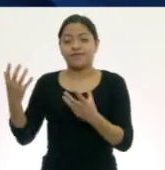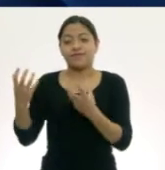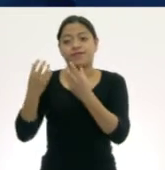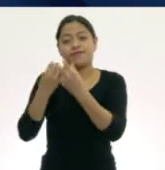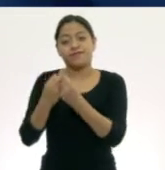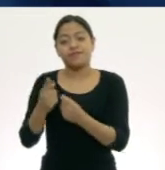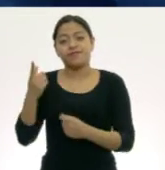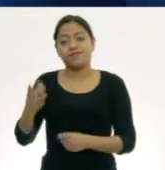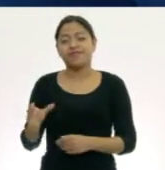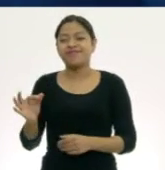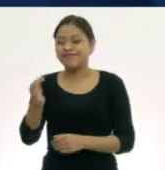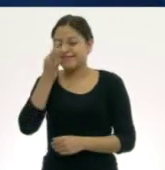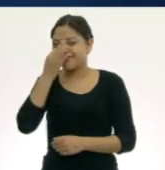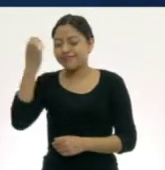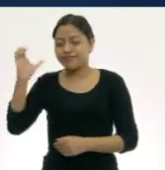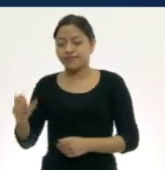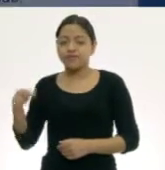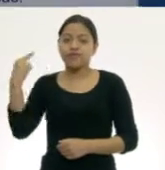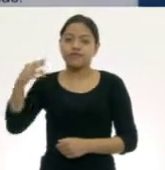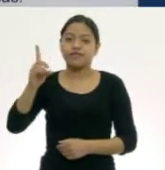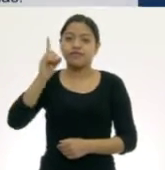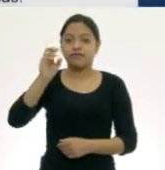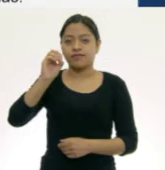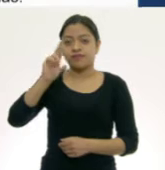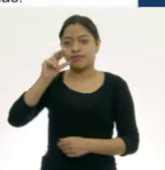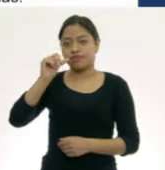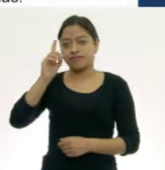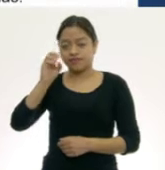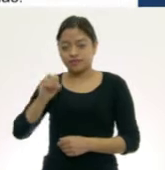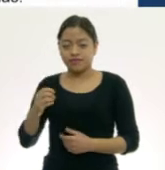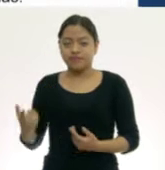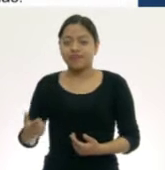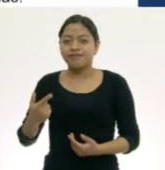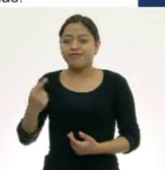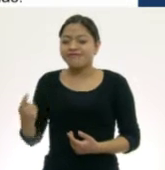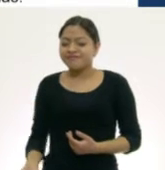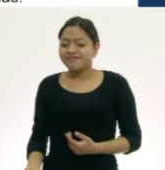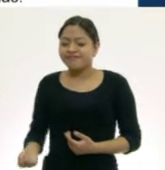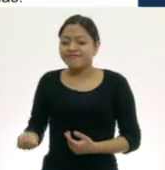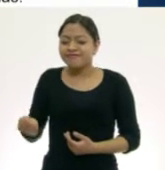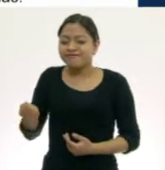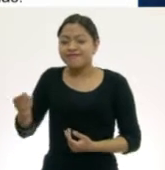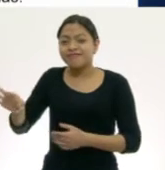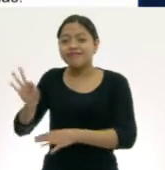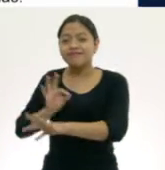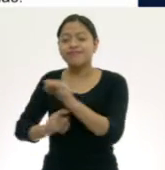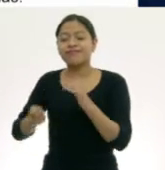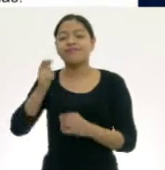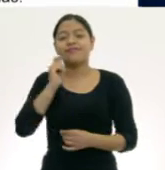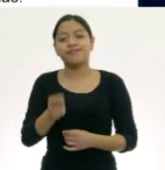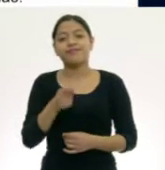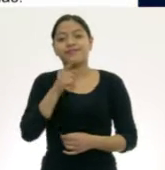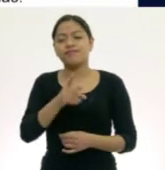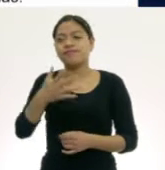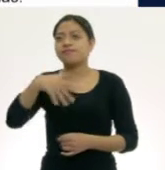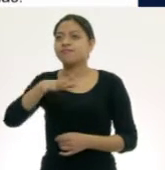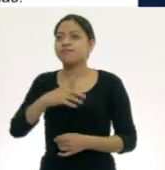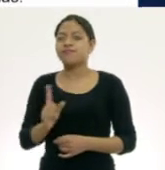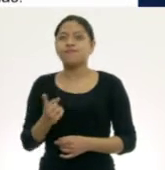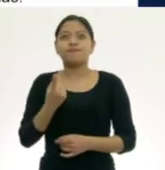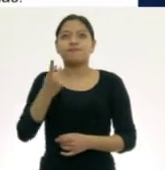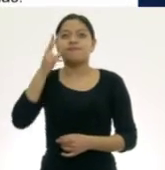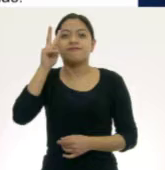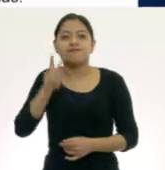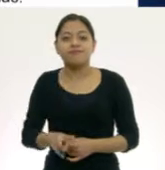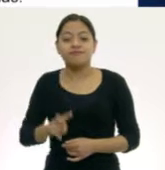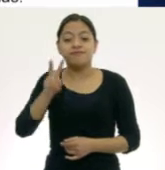Culiacán llamada El Dorado. Elegir la infancia es, en nuestra época, una manera de buscar la verdad, por lo menos una